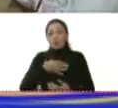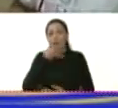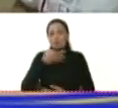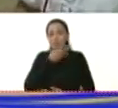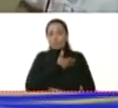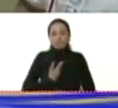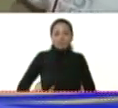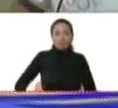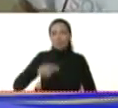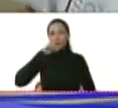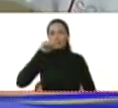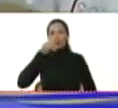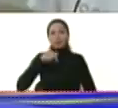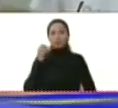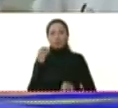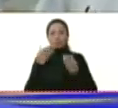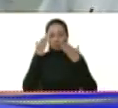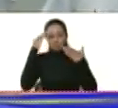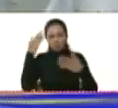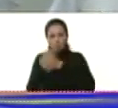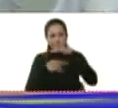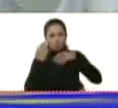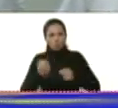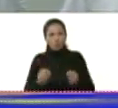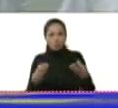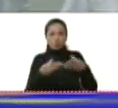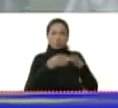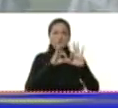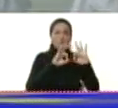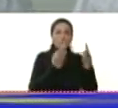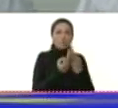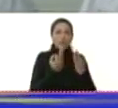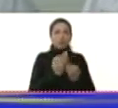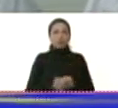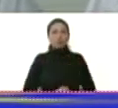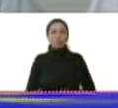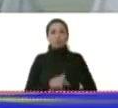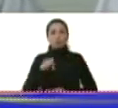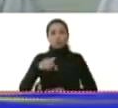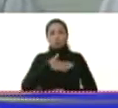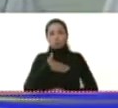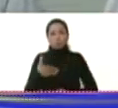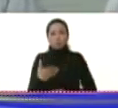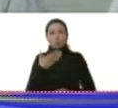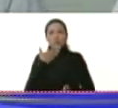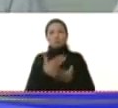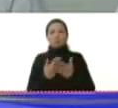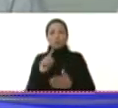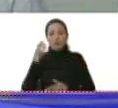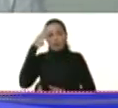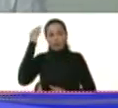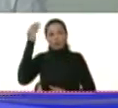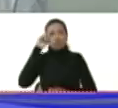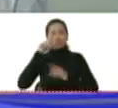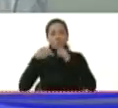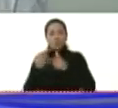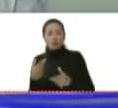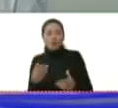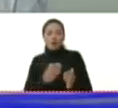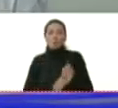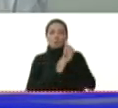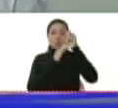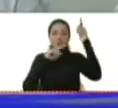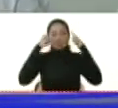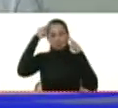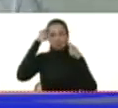Maduro. Desde aquí le envío un saludo revolucionario de parte de mi familia. Hoy quiero agradecerle primeramente a Dios, luego a mi comandante